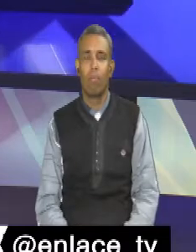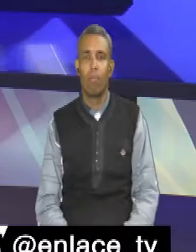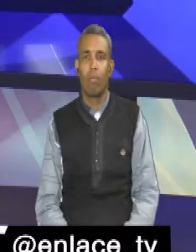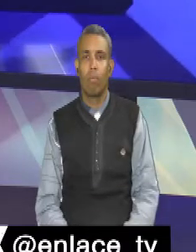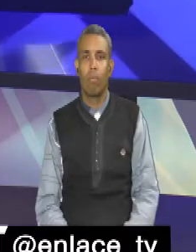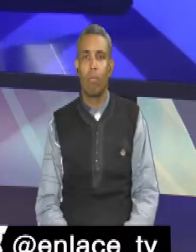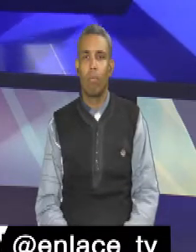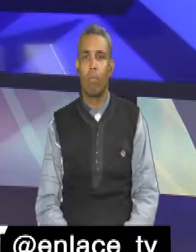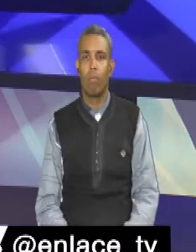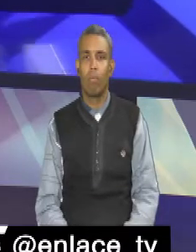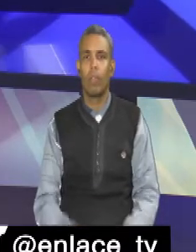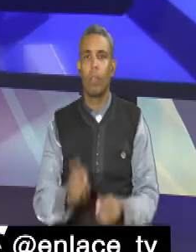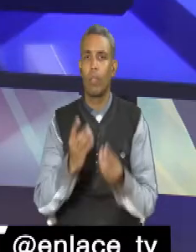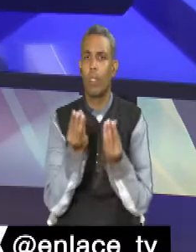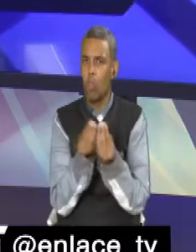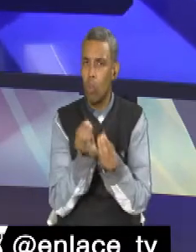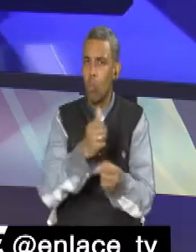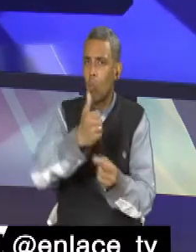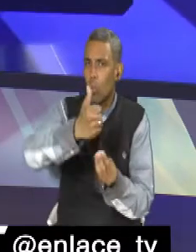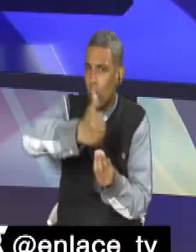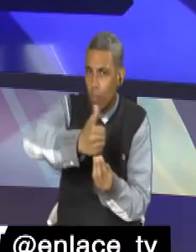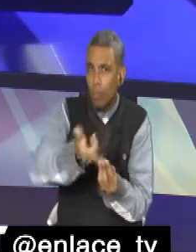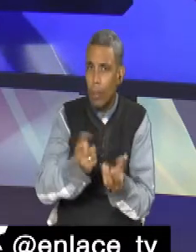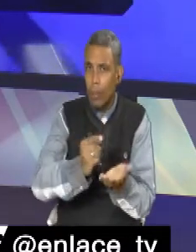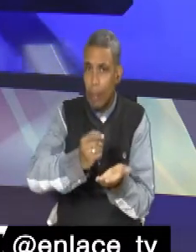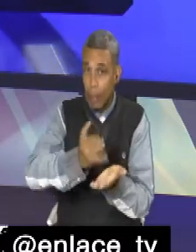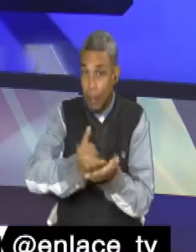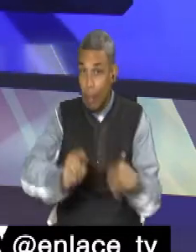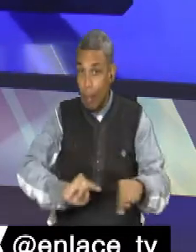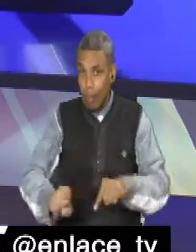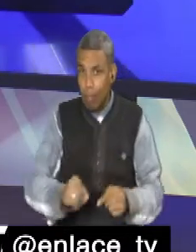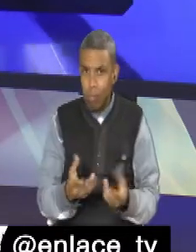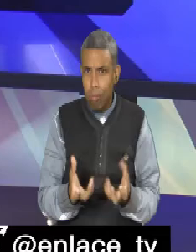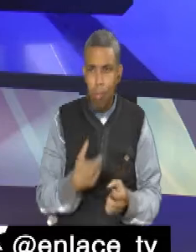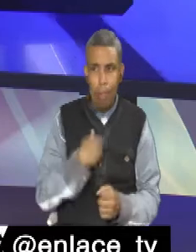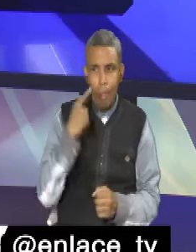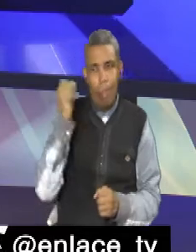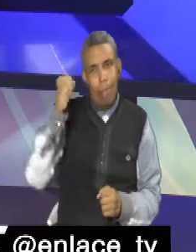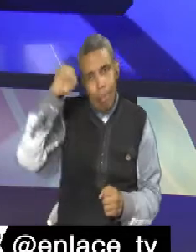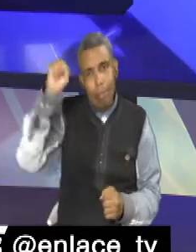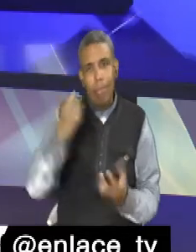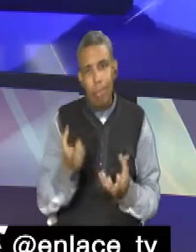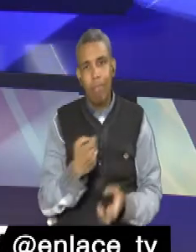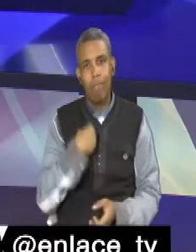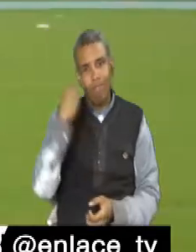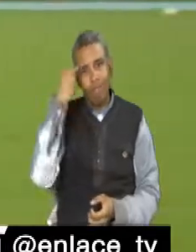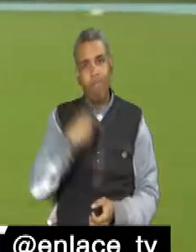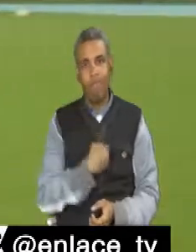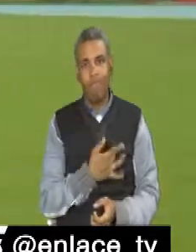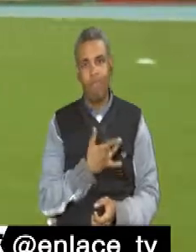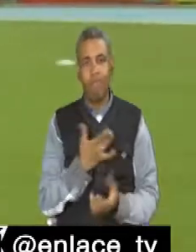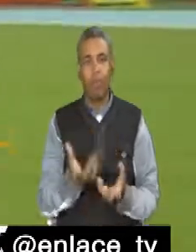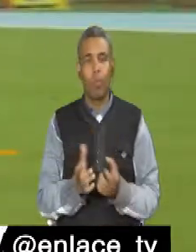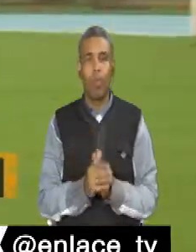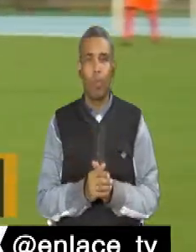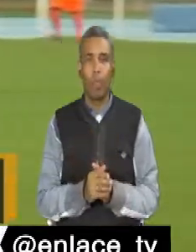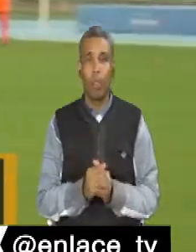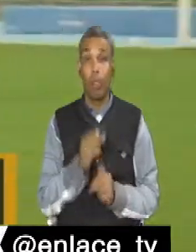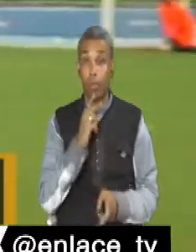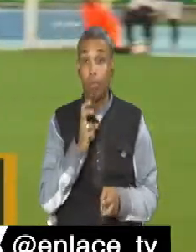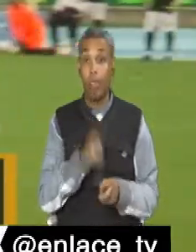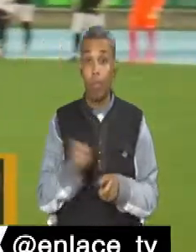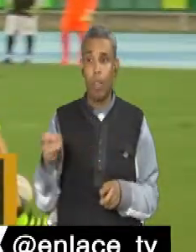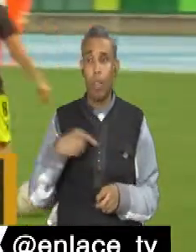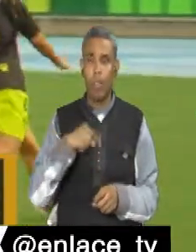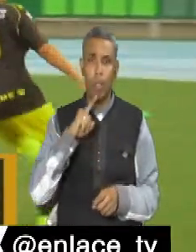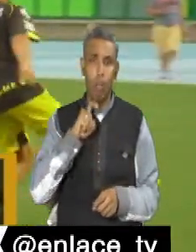el cuerpo técnico y jugadores esperan ganar el partido que se juega a esta hora contra el Atlético Bucaramanga. Aunque saben que no la tienen fácil en el partido